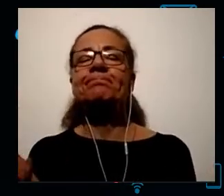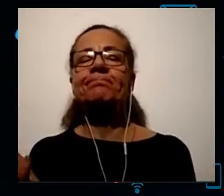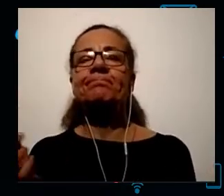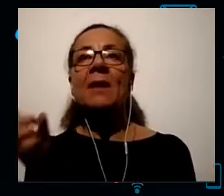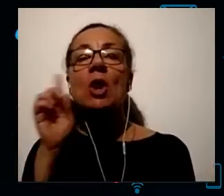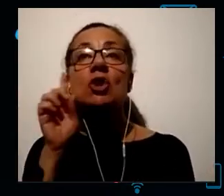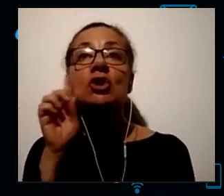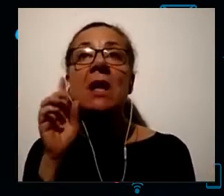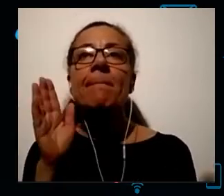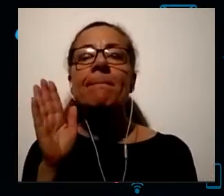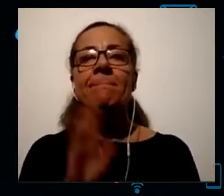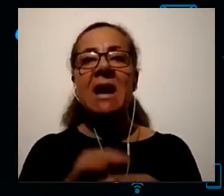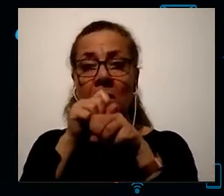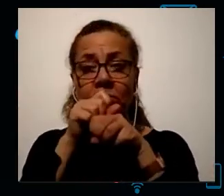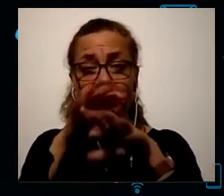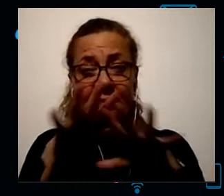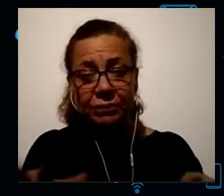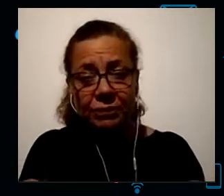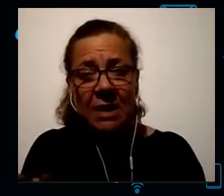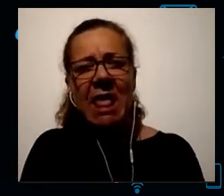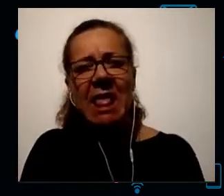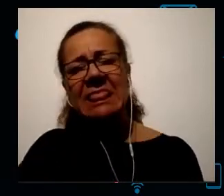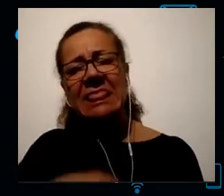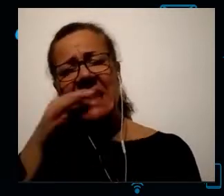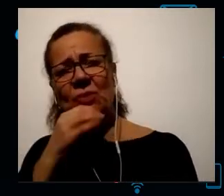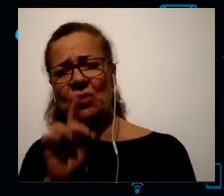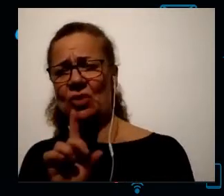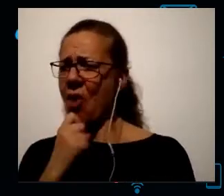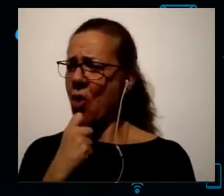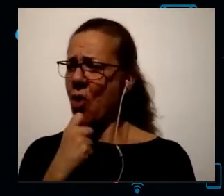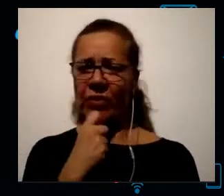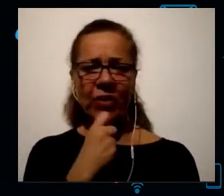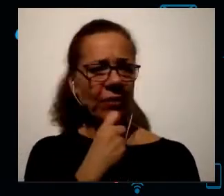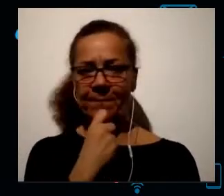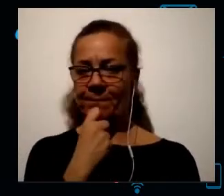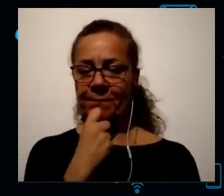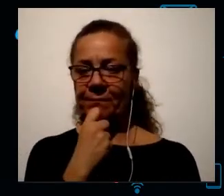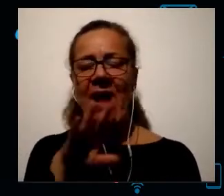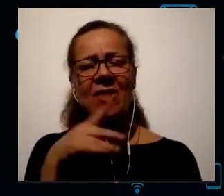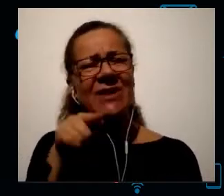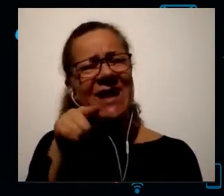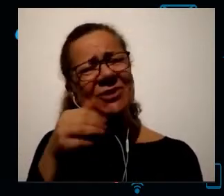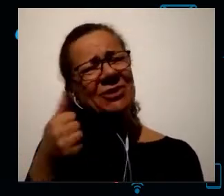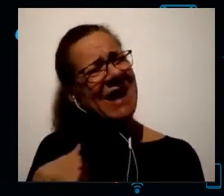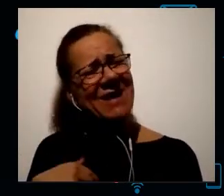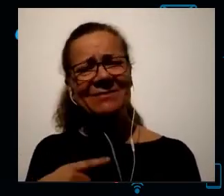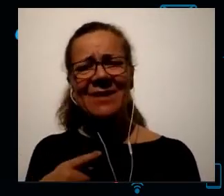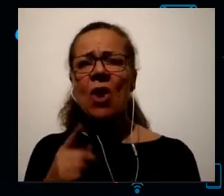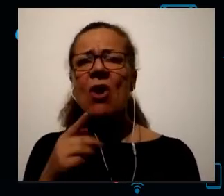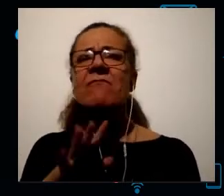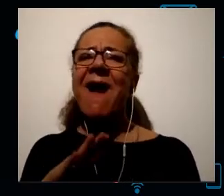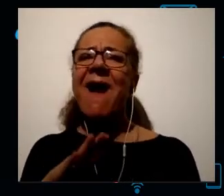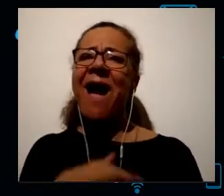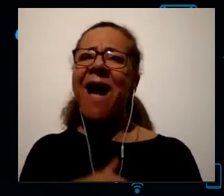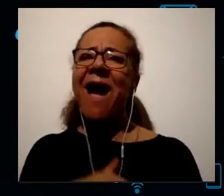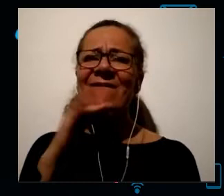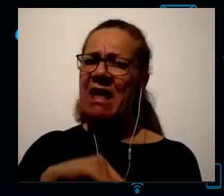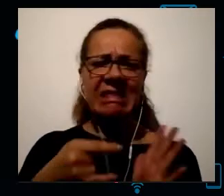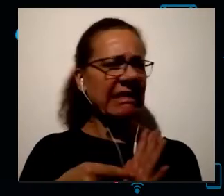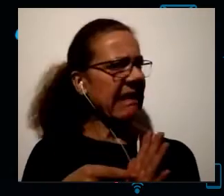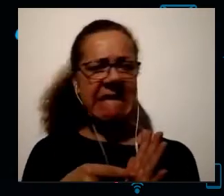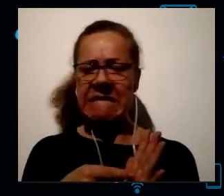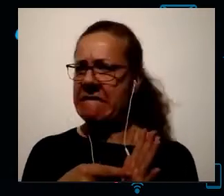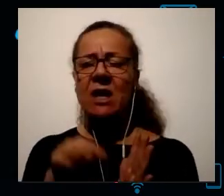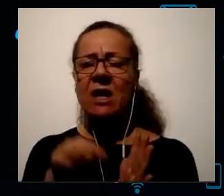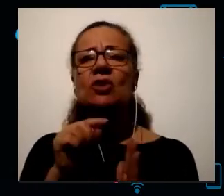difundir discursos de odio por lo tanto es esa segunda parte ya no tiene tanto que ver con la habilidad técnica sino con otro tipo de